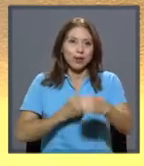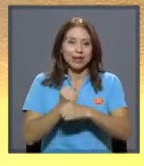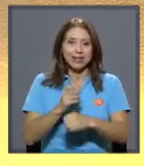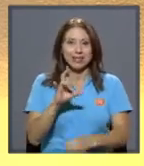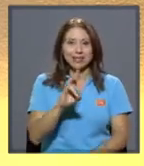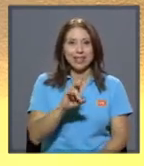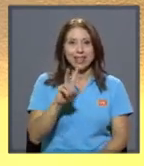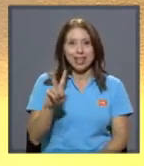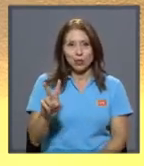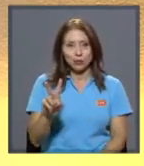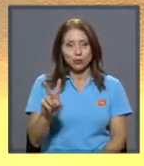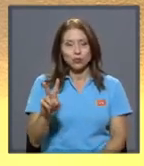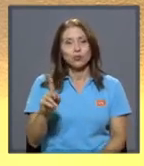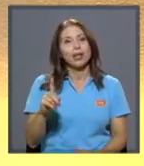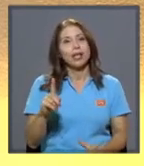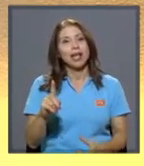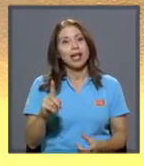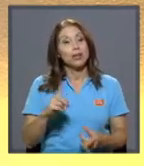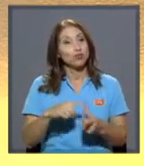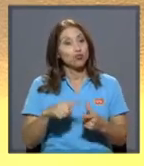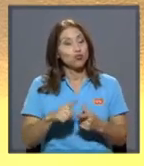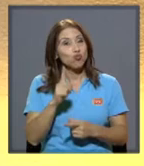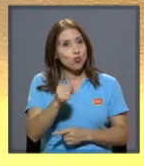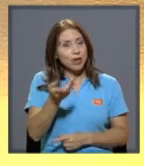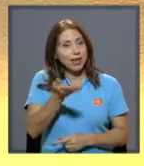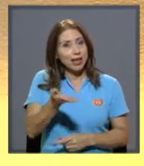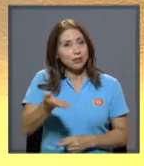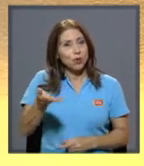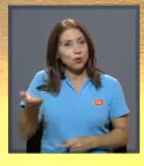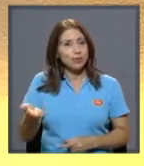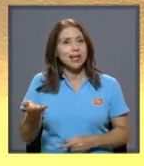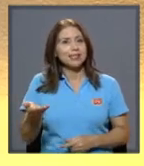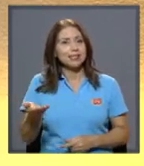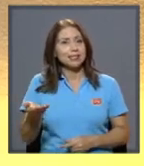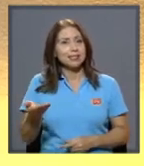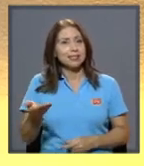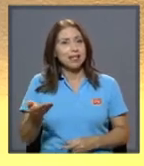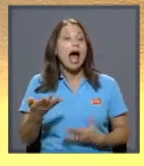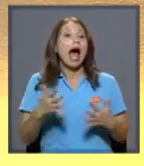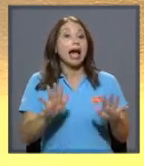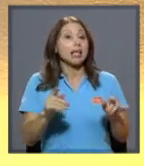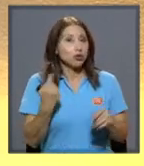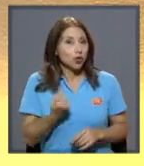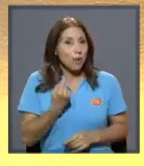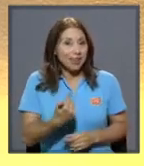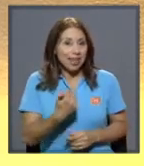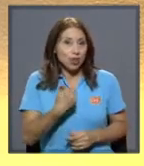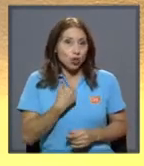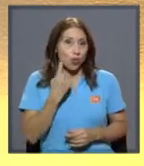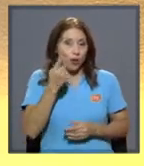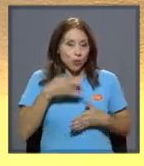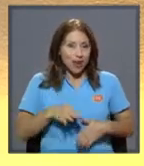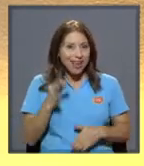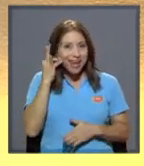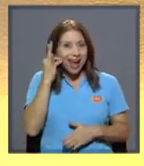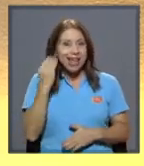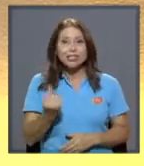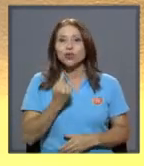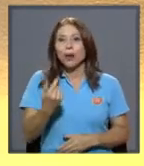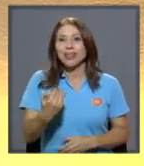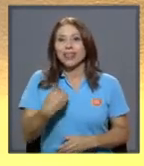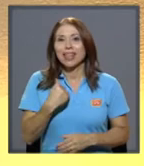que una de las cosas que... y solo tuve una hija y solo tengo un nieto. De manera